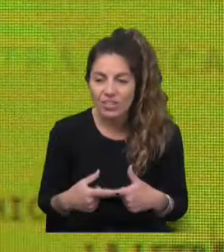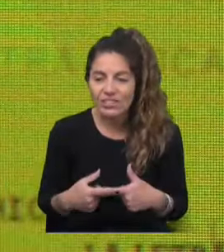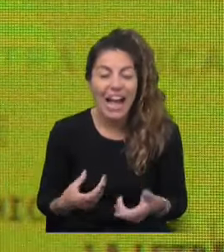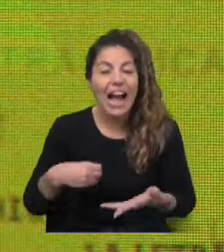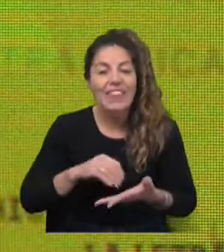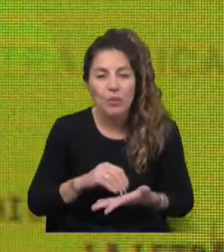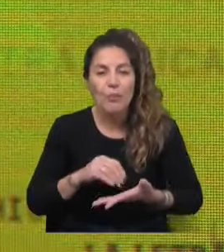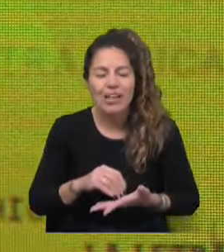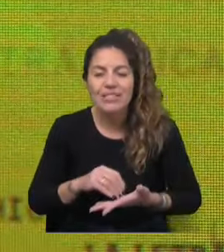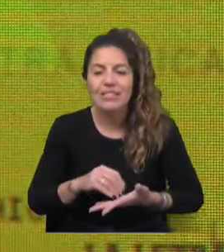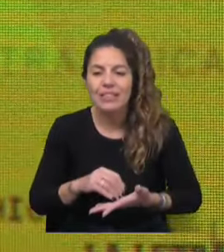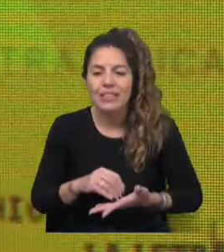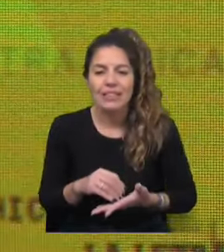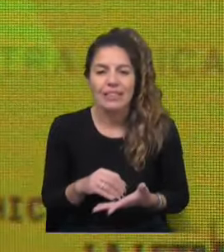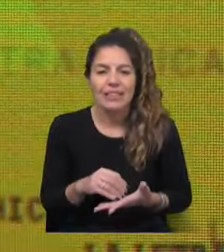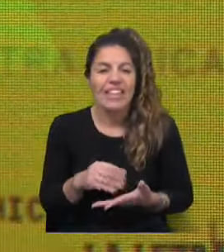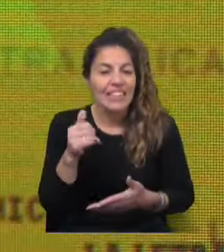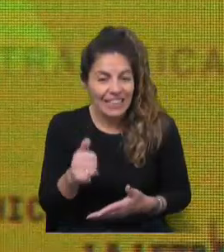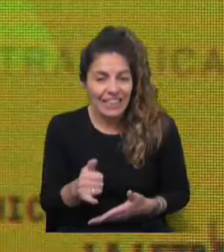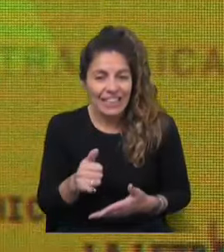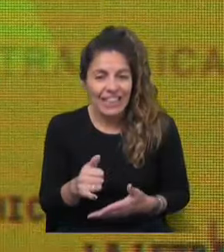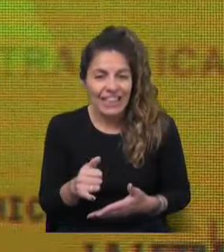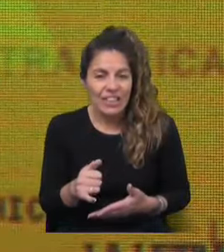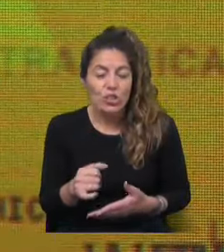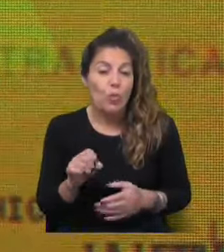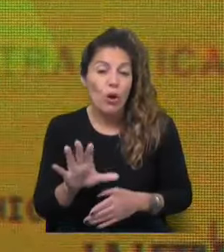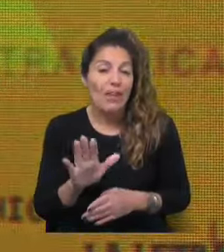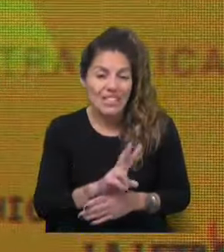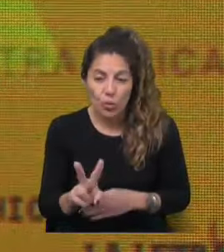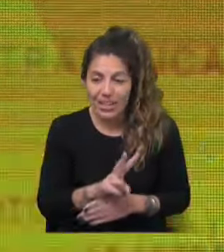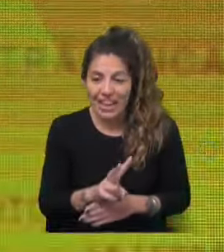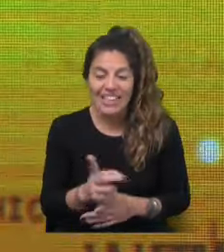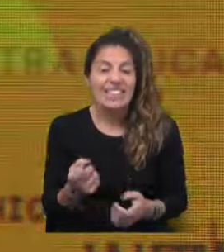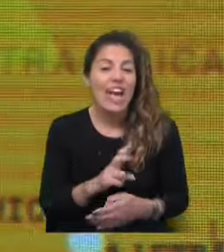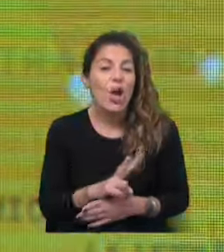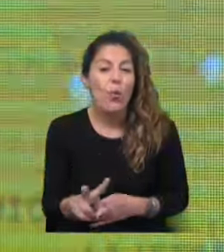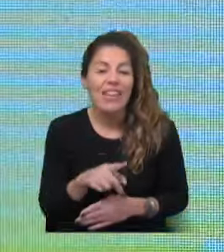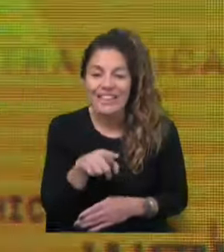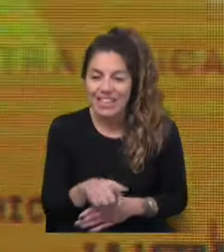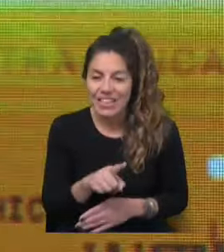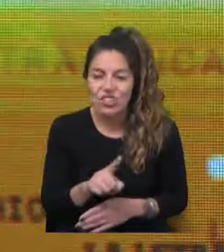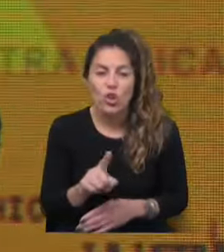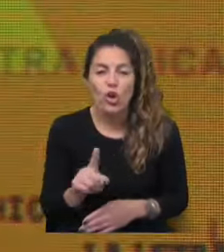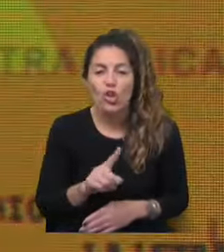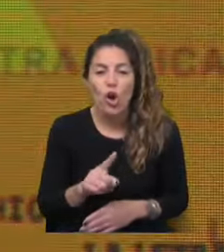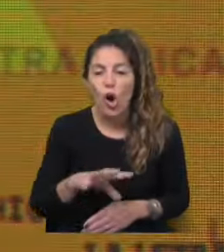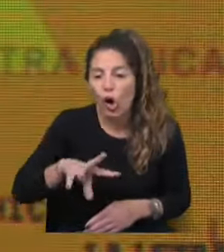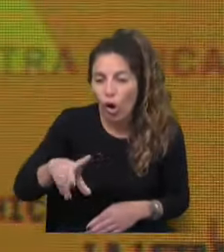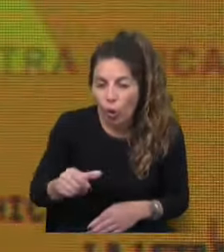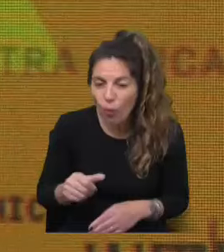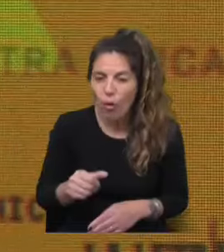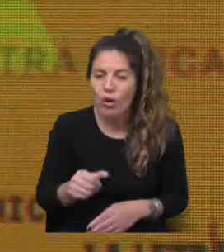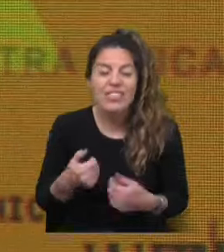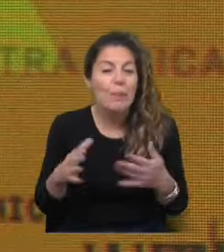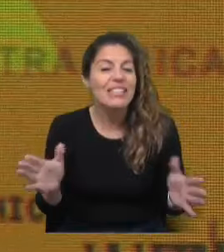además de tener, tienen su propia seguridad, tienen necesidad de cuidar que eso no haya robos, que tiene que. Se